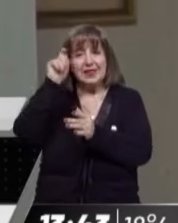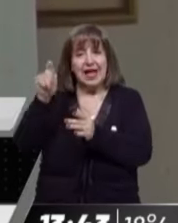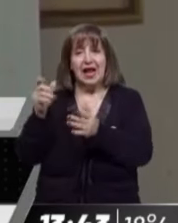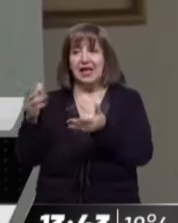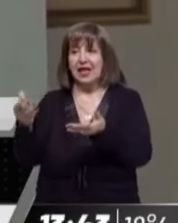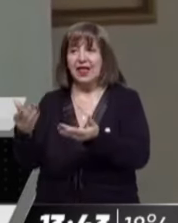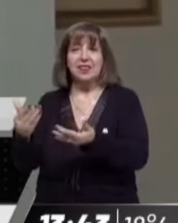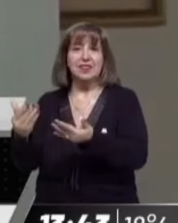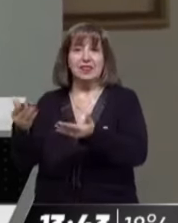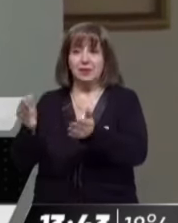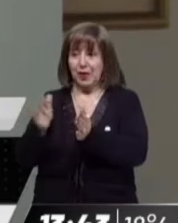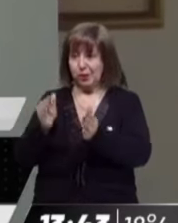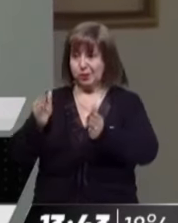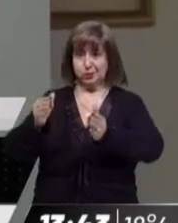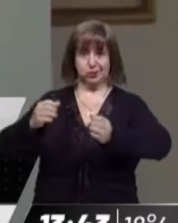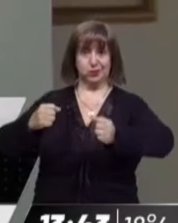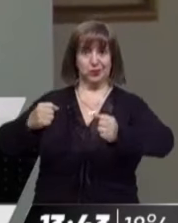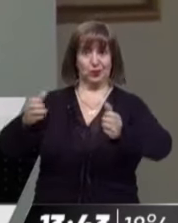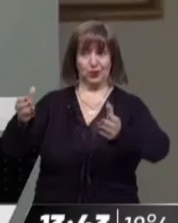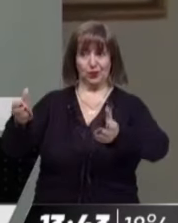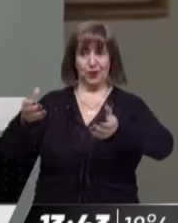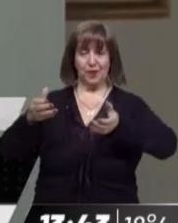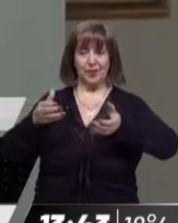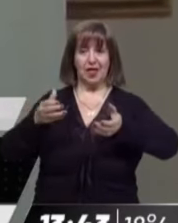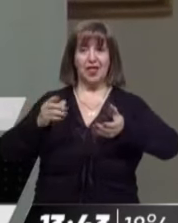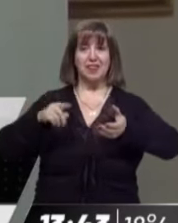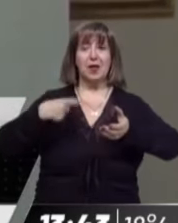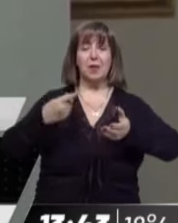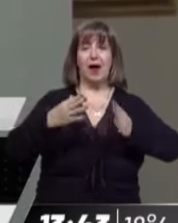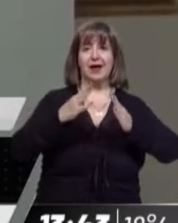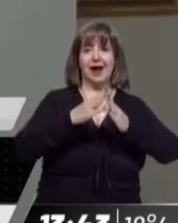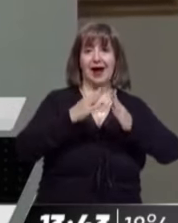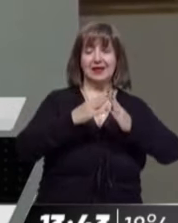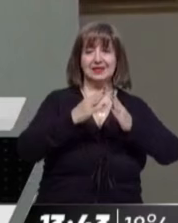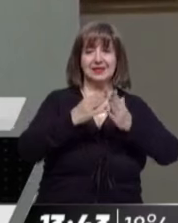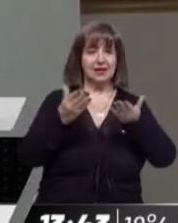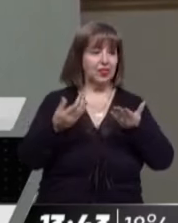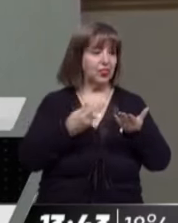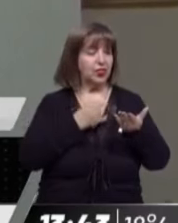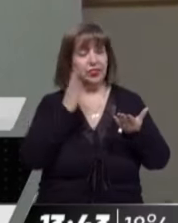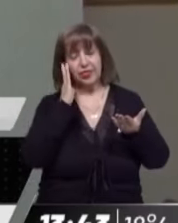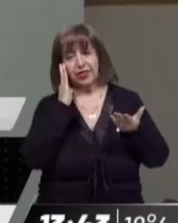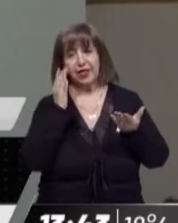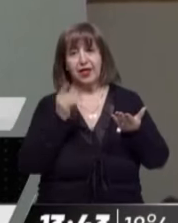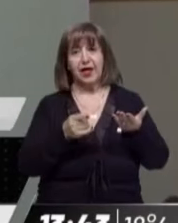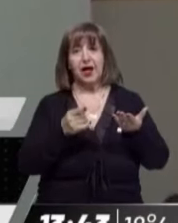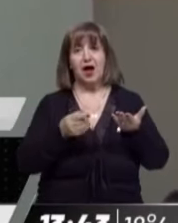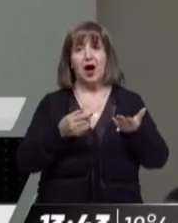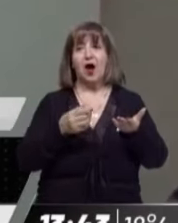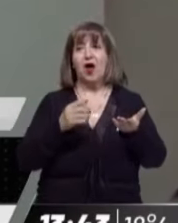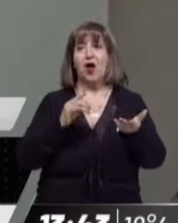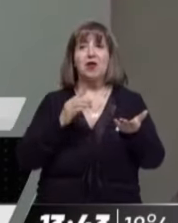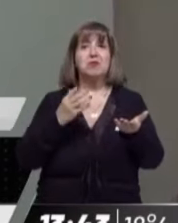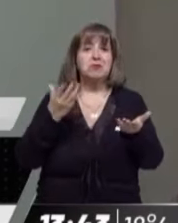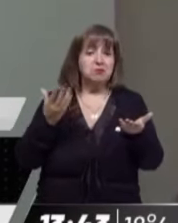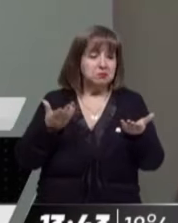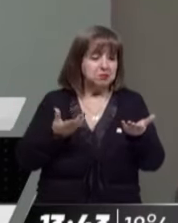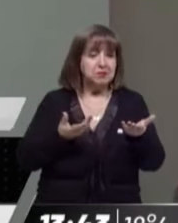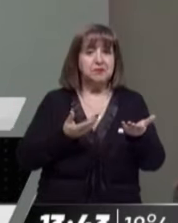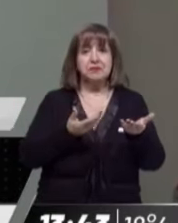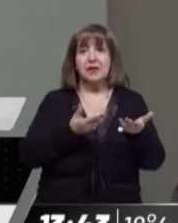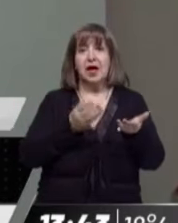mundo como vos decís la falta de cultura A lo mejor la falta de conciencia por no saber por